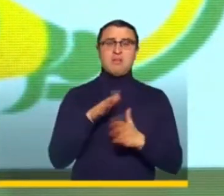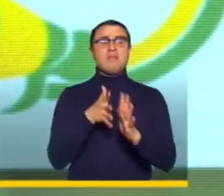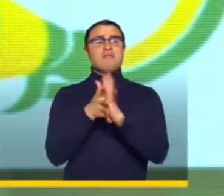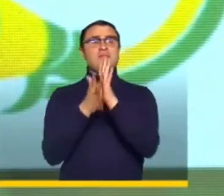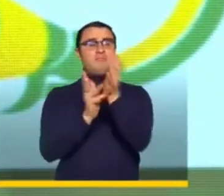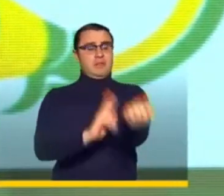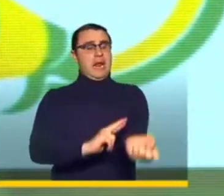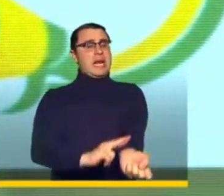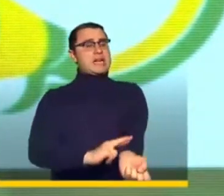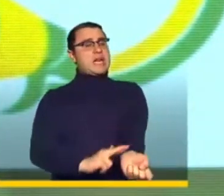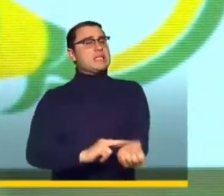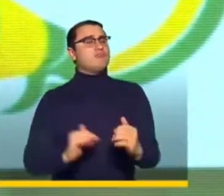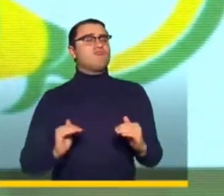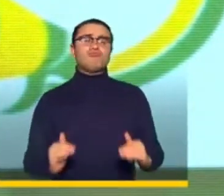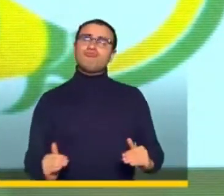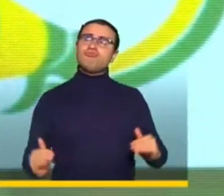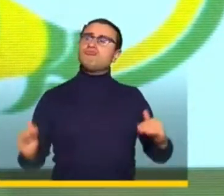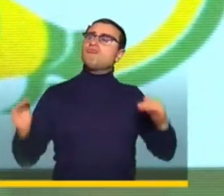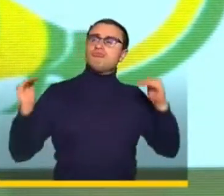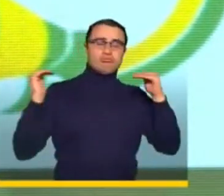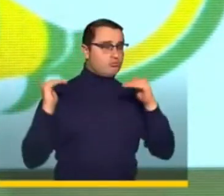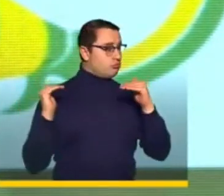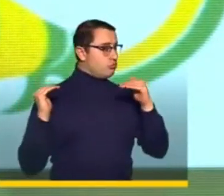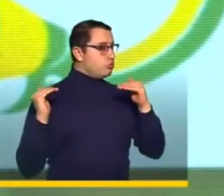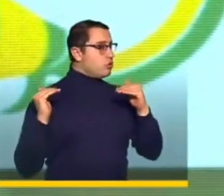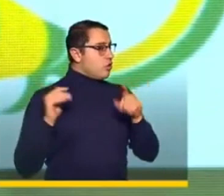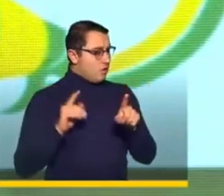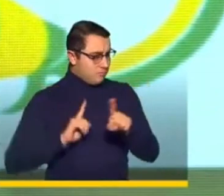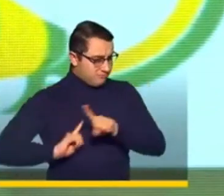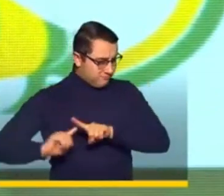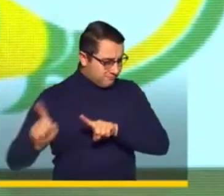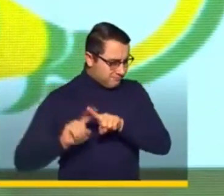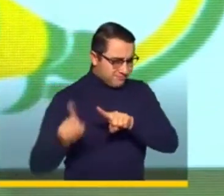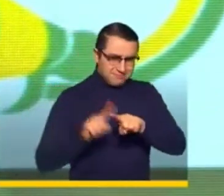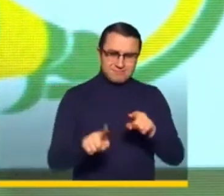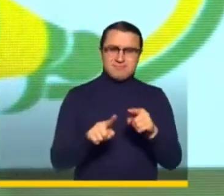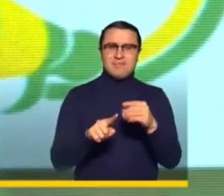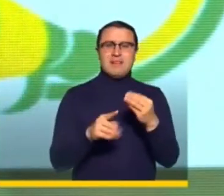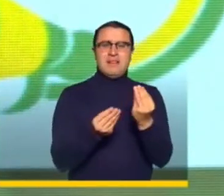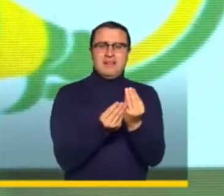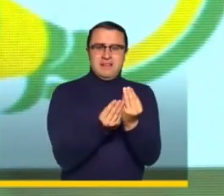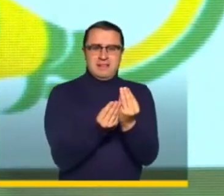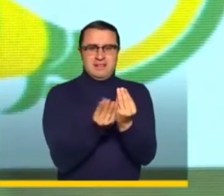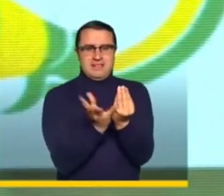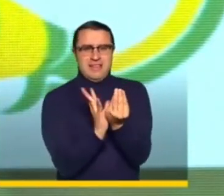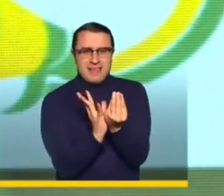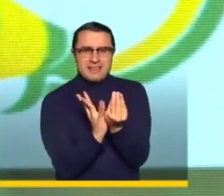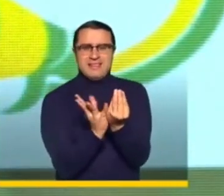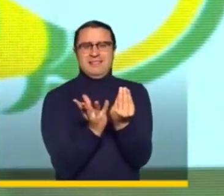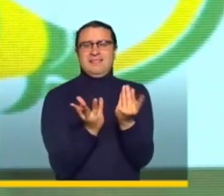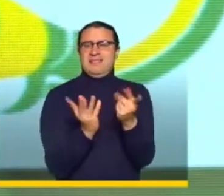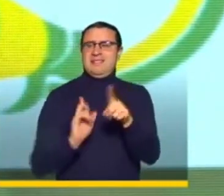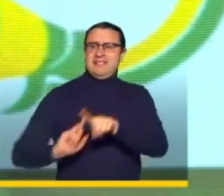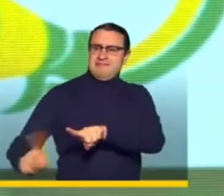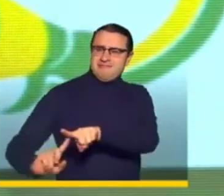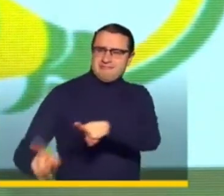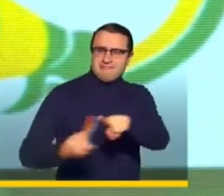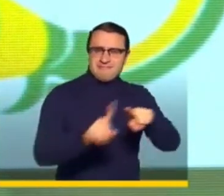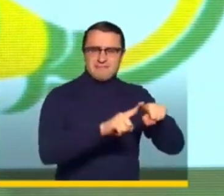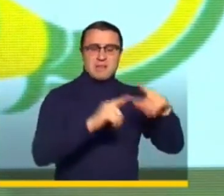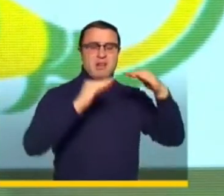raza superior, y que todas las demás etnias y orígenes diversos del ser humano entonces